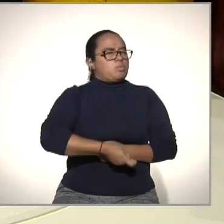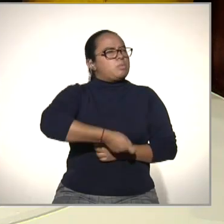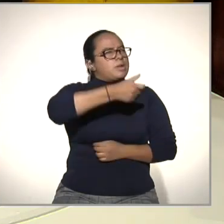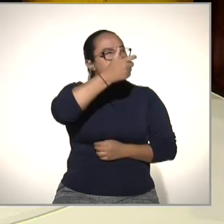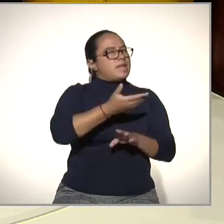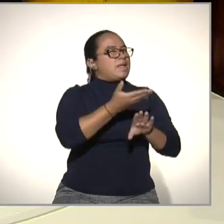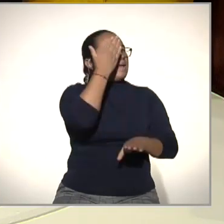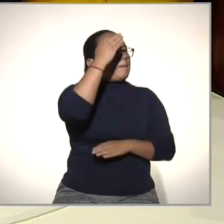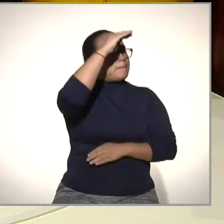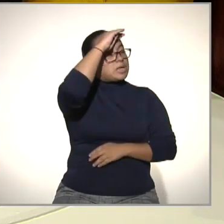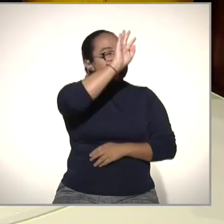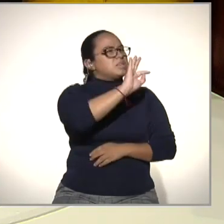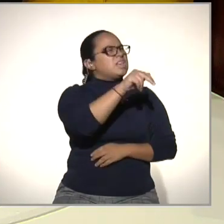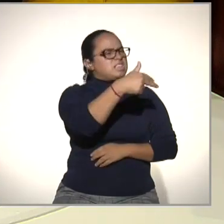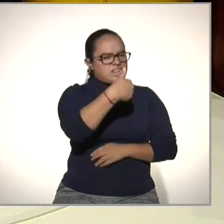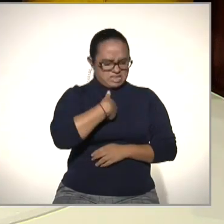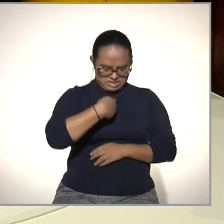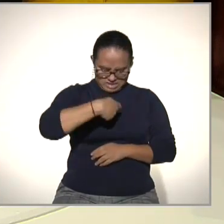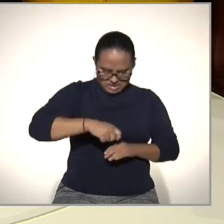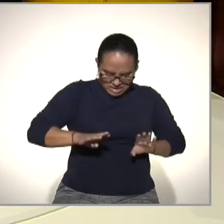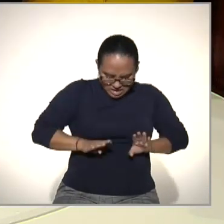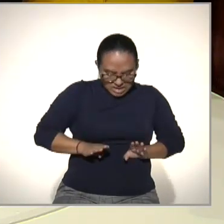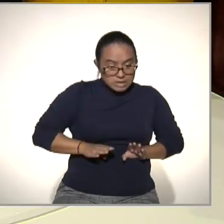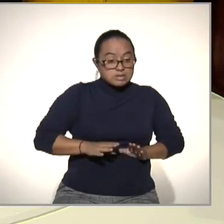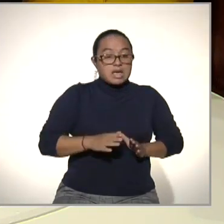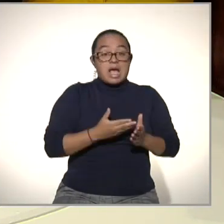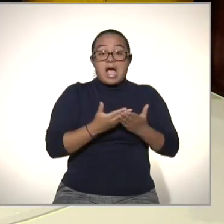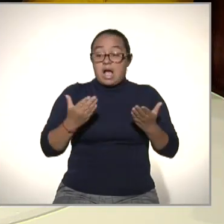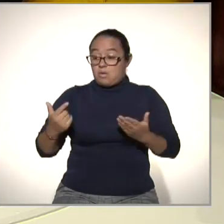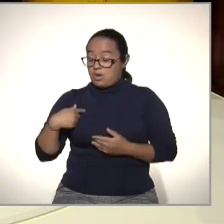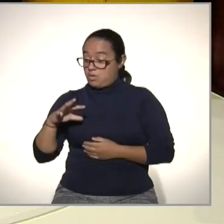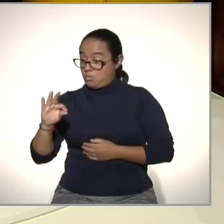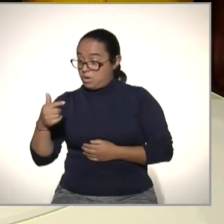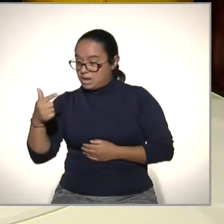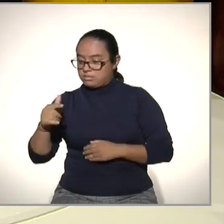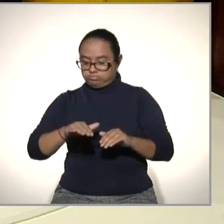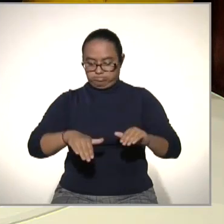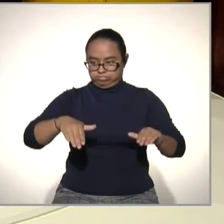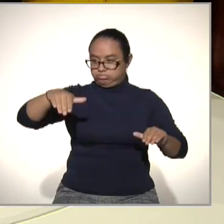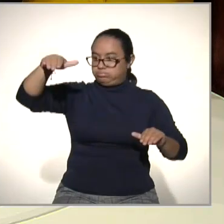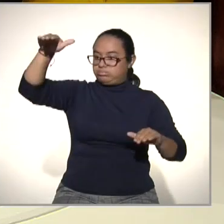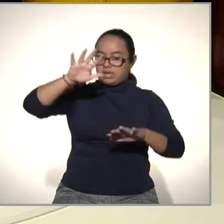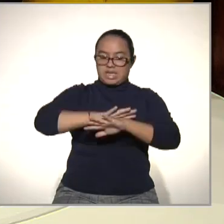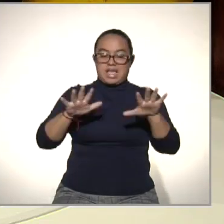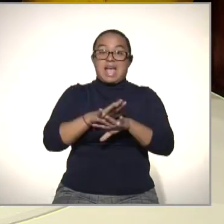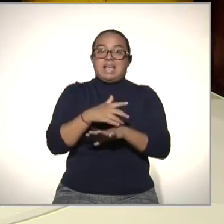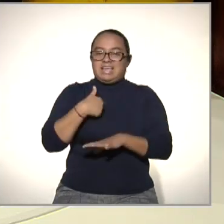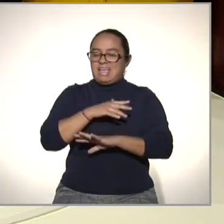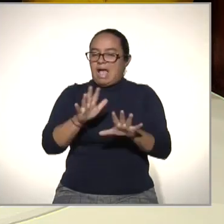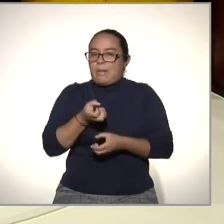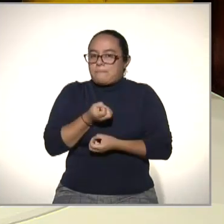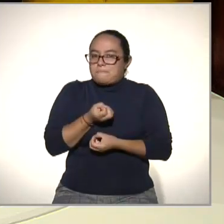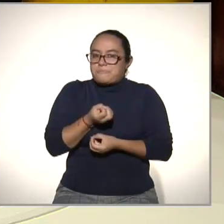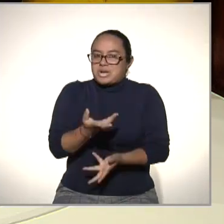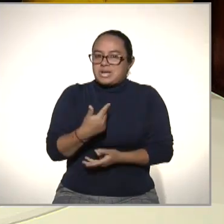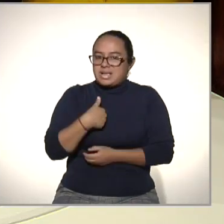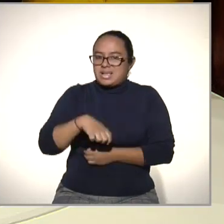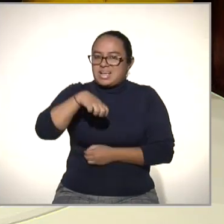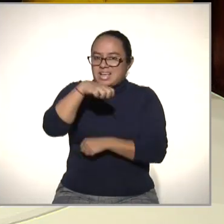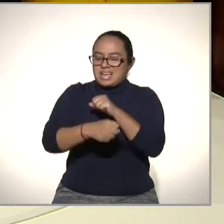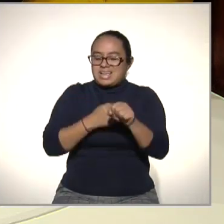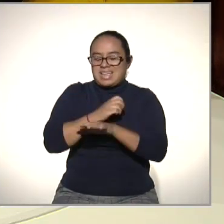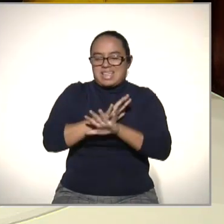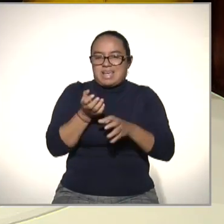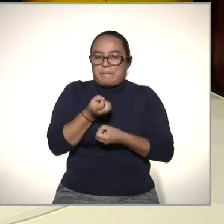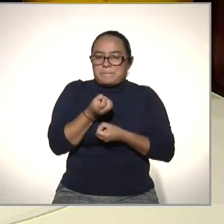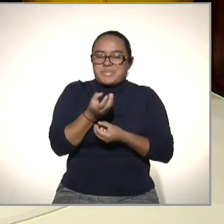tal vez tendría 13 años, ha cambiado bastante ahora que tengo 47. Ya se los dije. Entonces, a